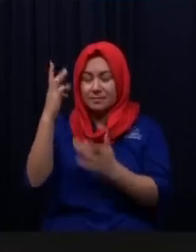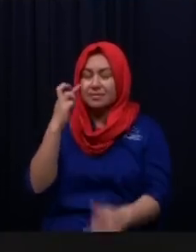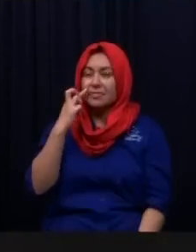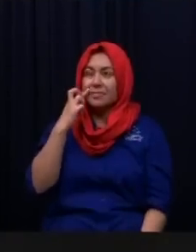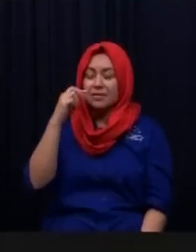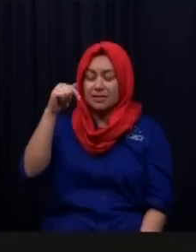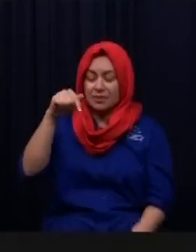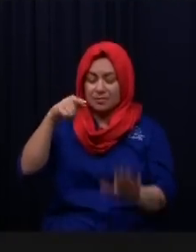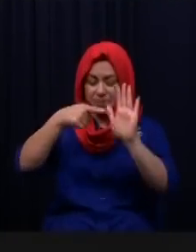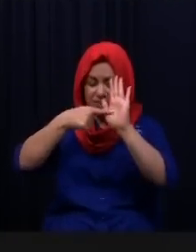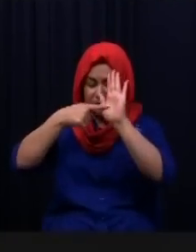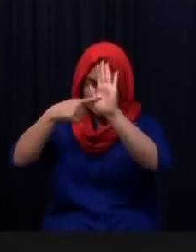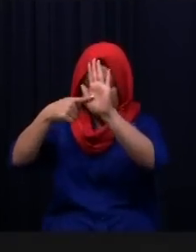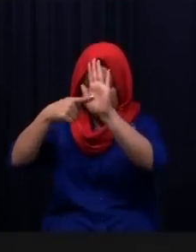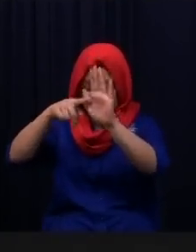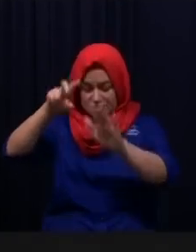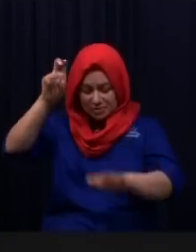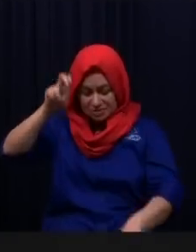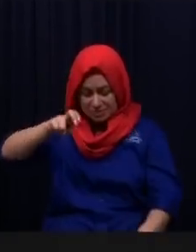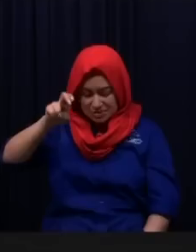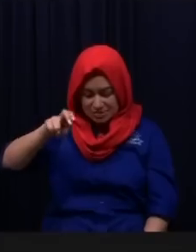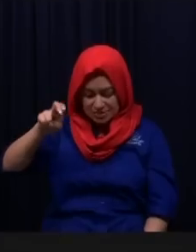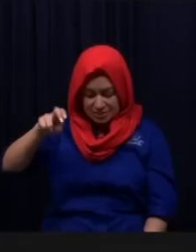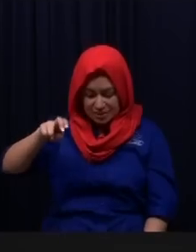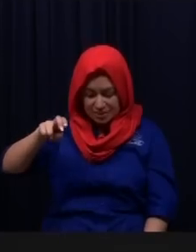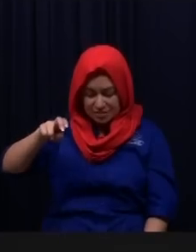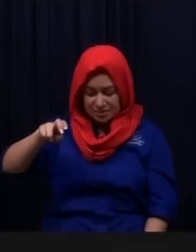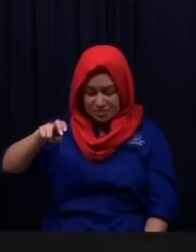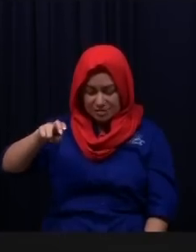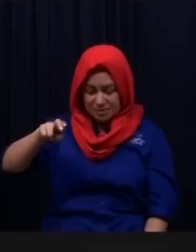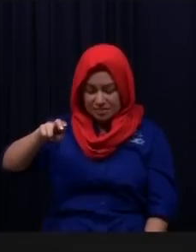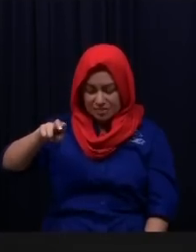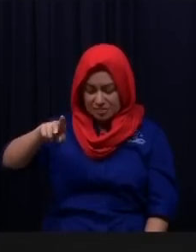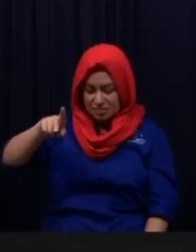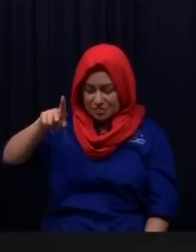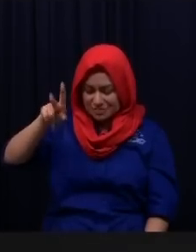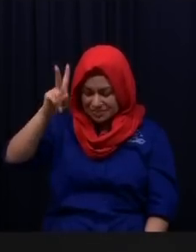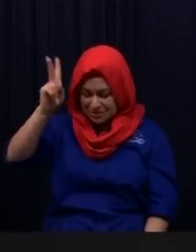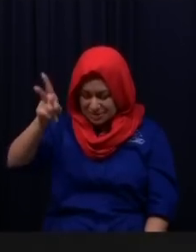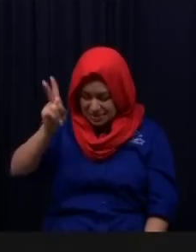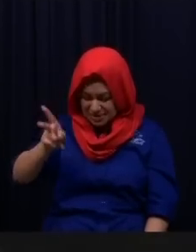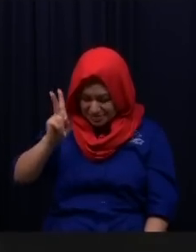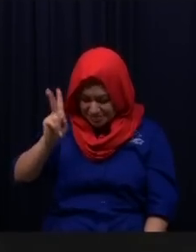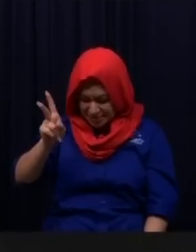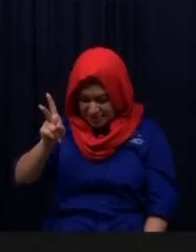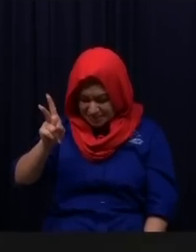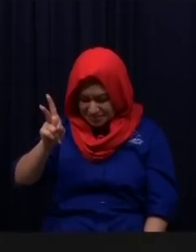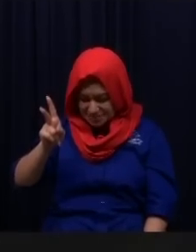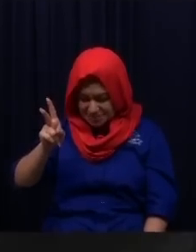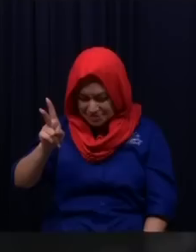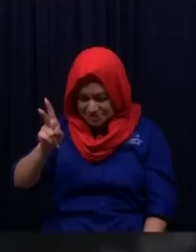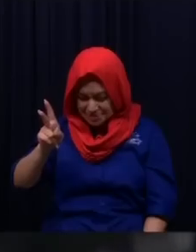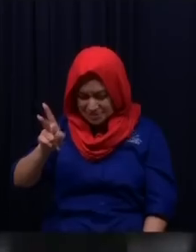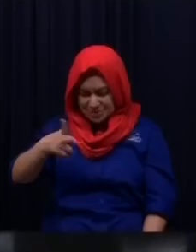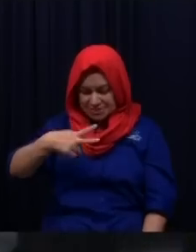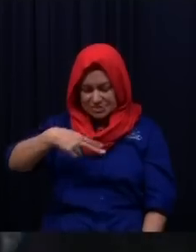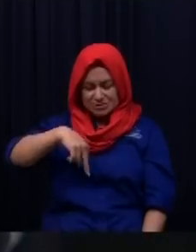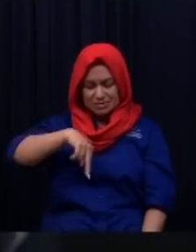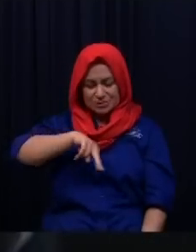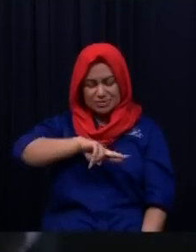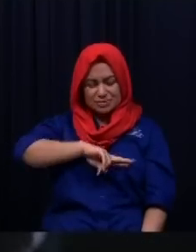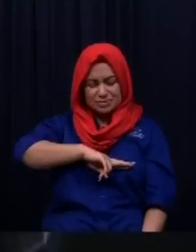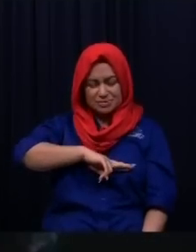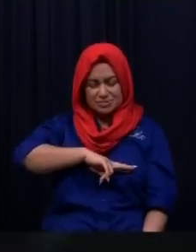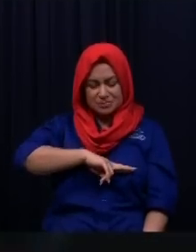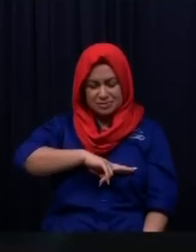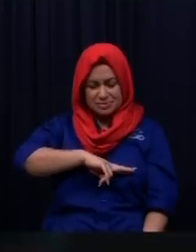de ti con mucha necesidad, como siempre. Siempre nos sentimos deudores. Siempre sentimos, Señor, que